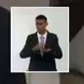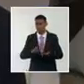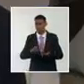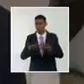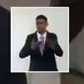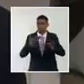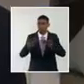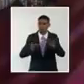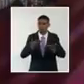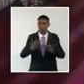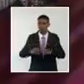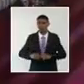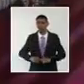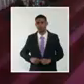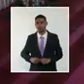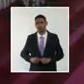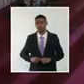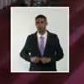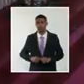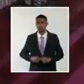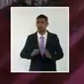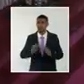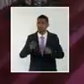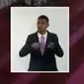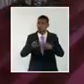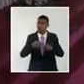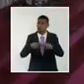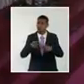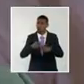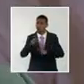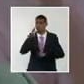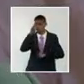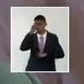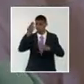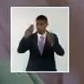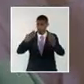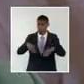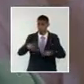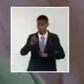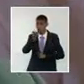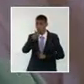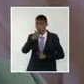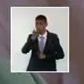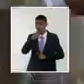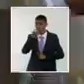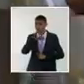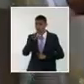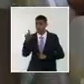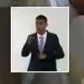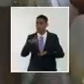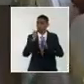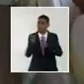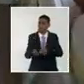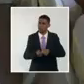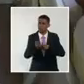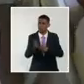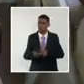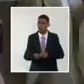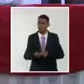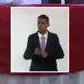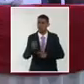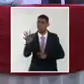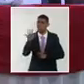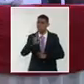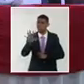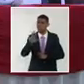en Cuba. Destacan los negocios en los sectores de la salud, biofarmacéutico, agricultura y los cinco que